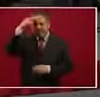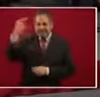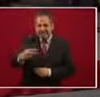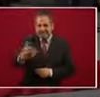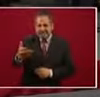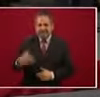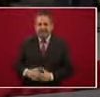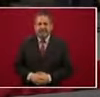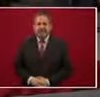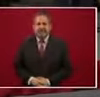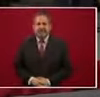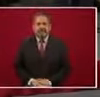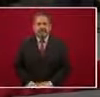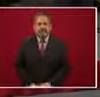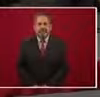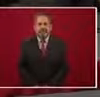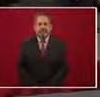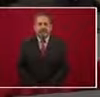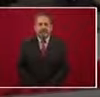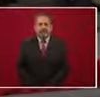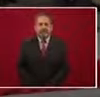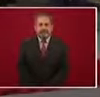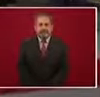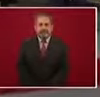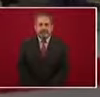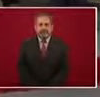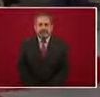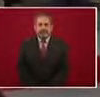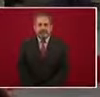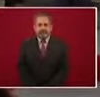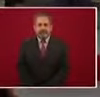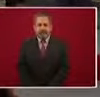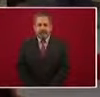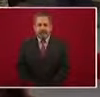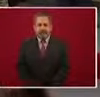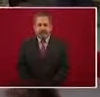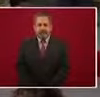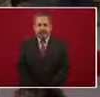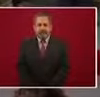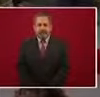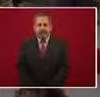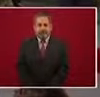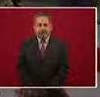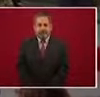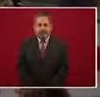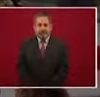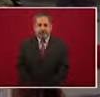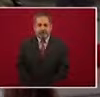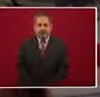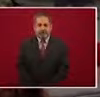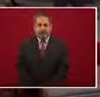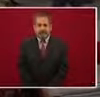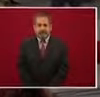de kobe 19 sufren síntomas leves o moderados tales como tos y fiebre en los adultos mayores y las personas con problemas de salud preexistentes